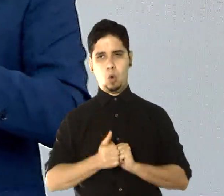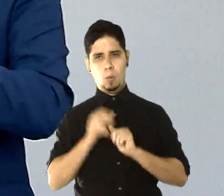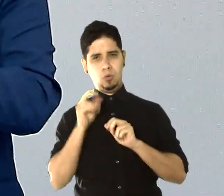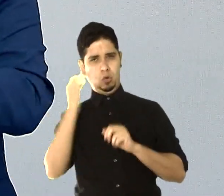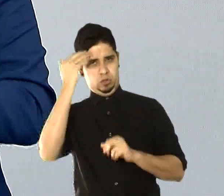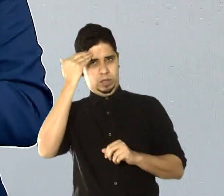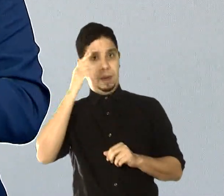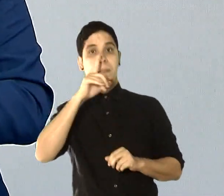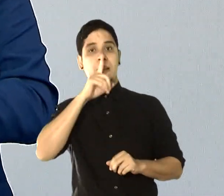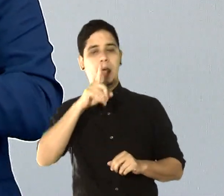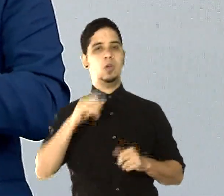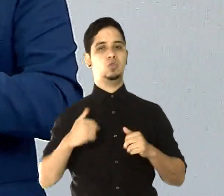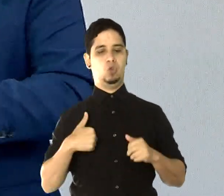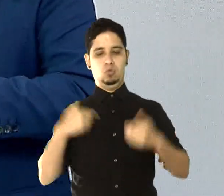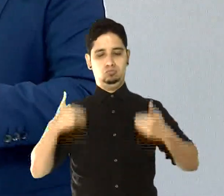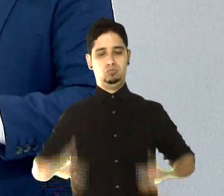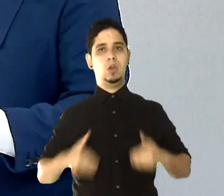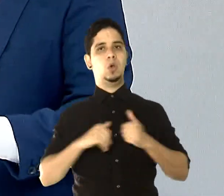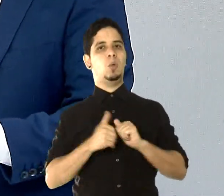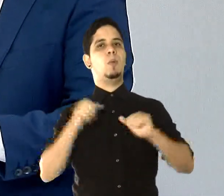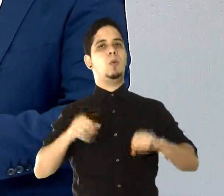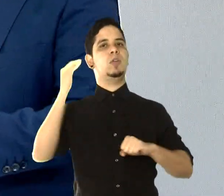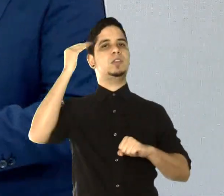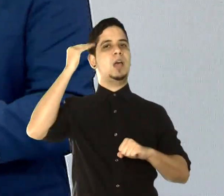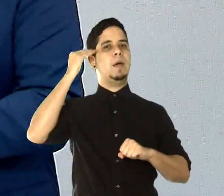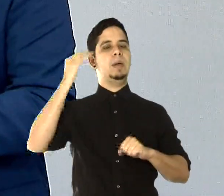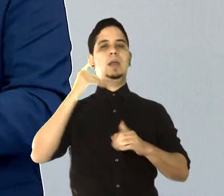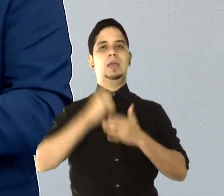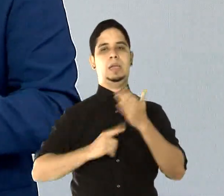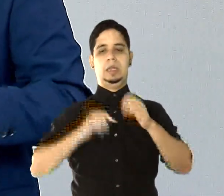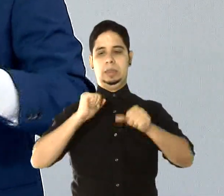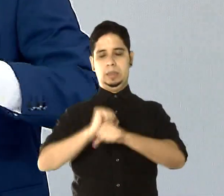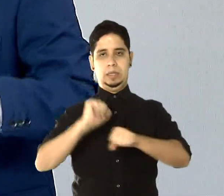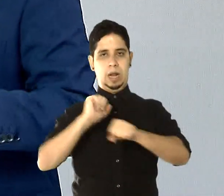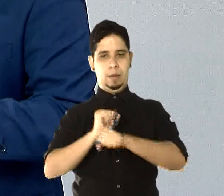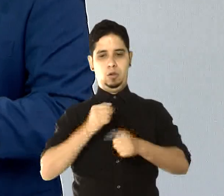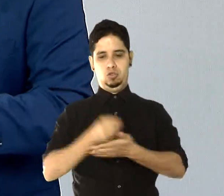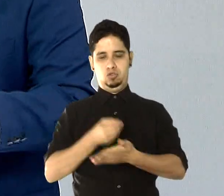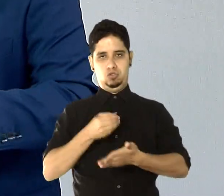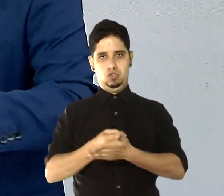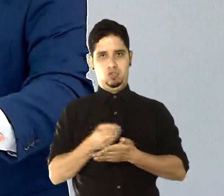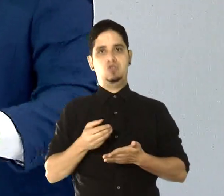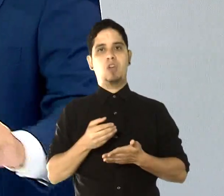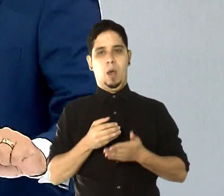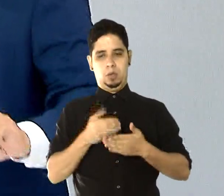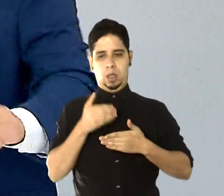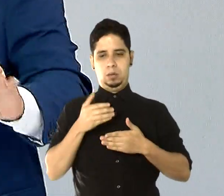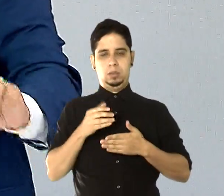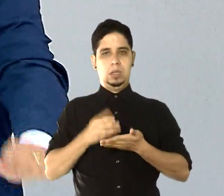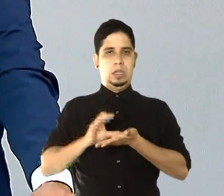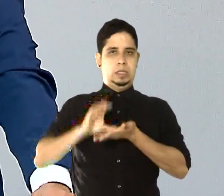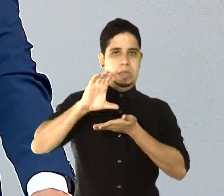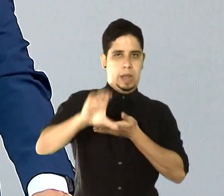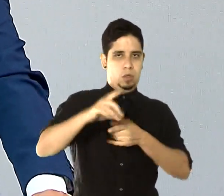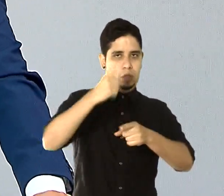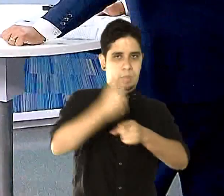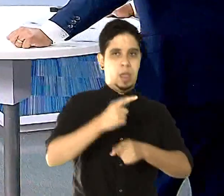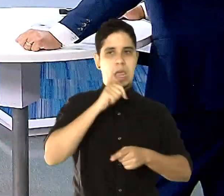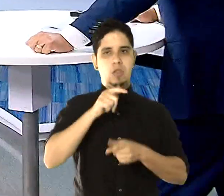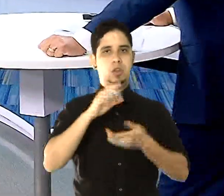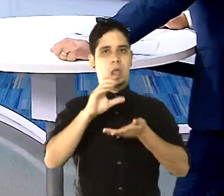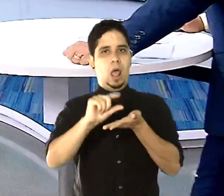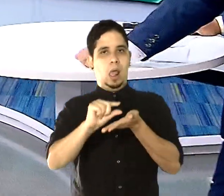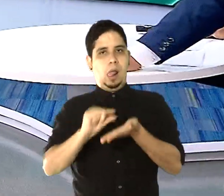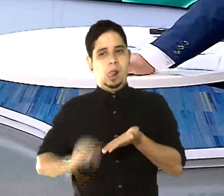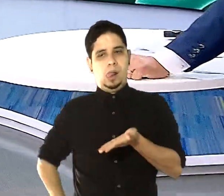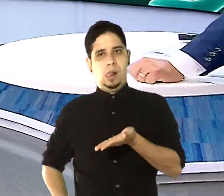como ciudadano, ¿cómo puedo saber cómo se está llevando la obra y que alguien no meta la mano en donde no tiene que meterla? Lo